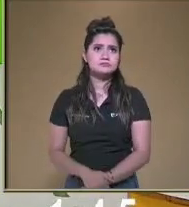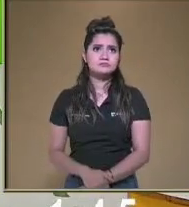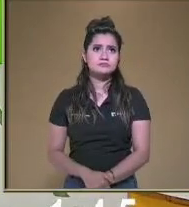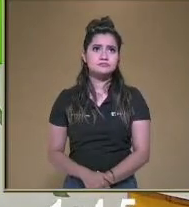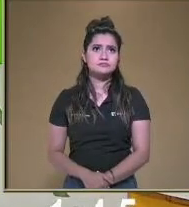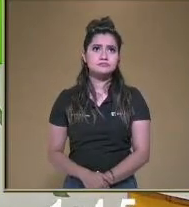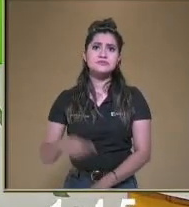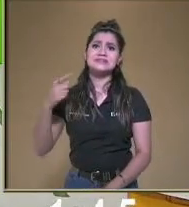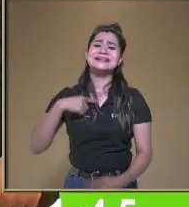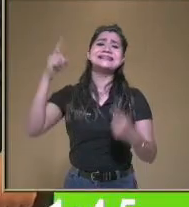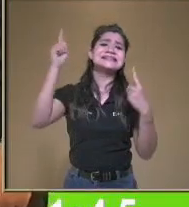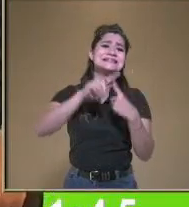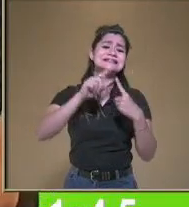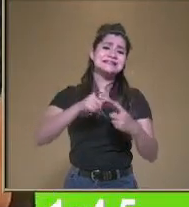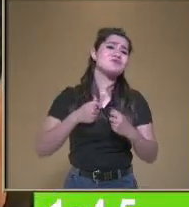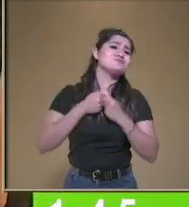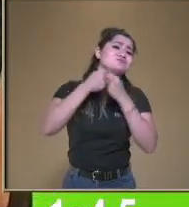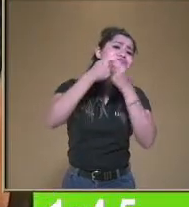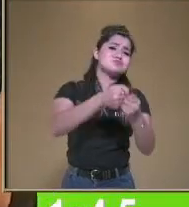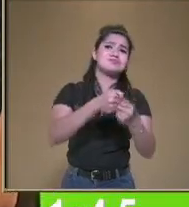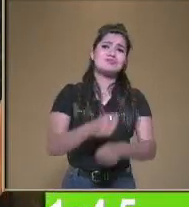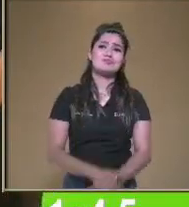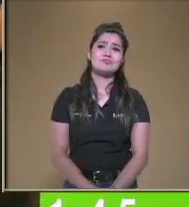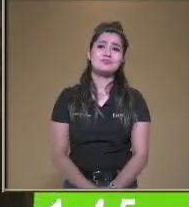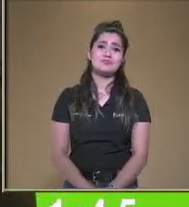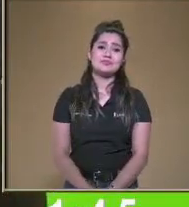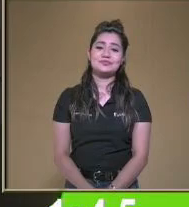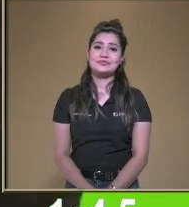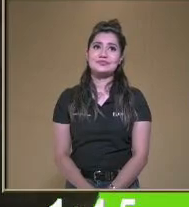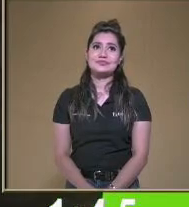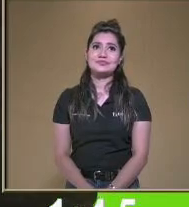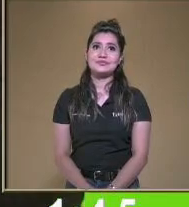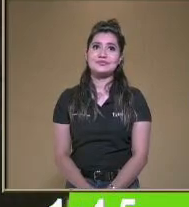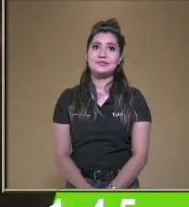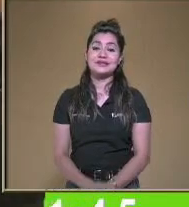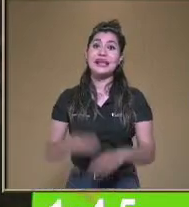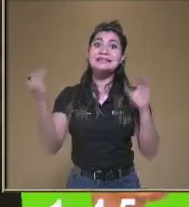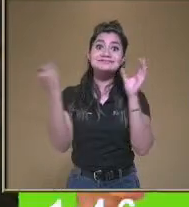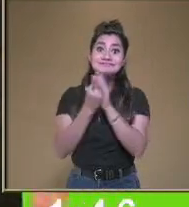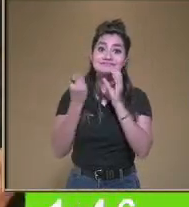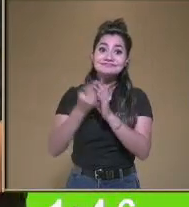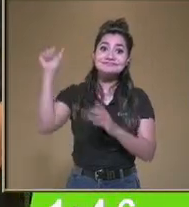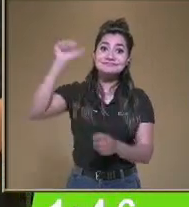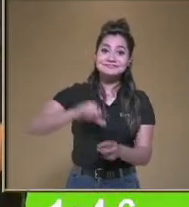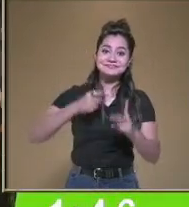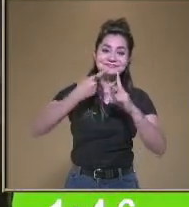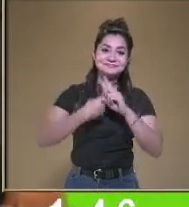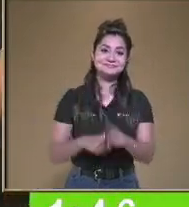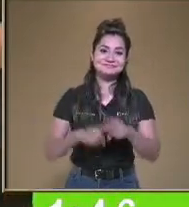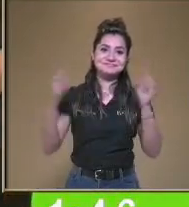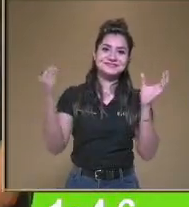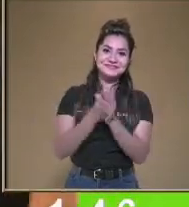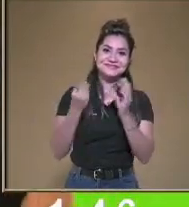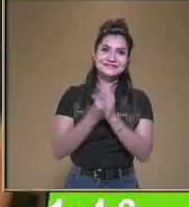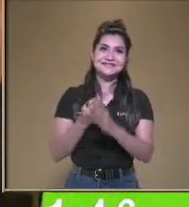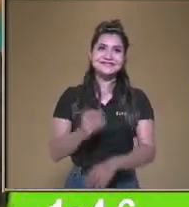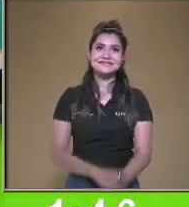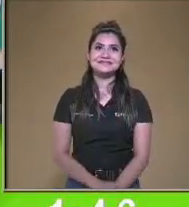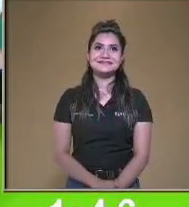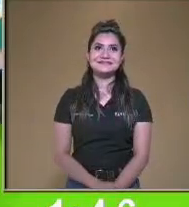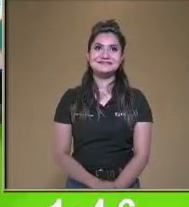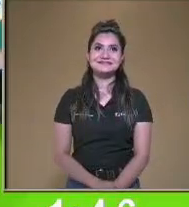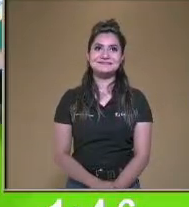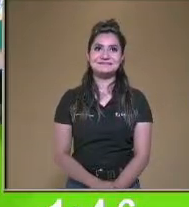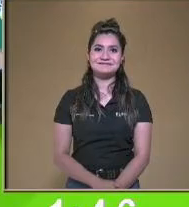tarea que entregar para hoy. ¿Una tarea? Sí. Pero estamos a mitad de una... Estamos por empezar una clase. Pues... De jazz. Así es que de